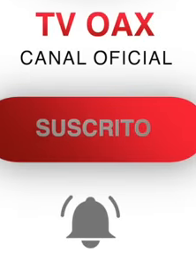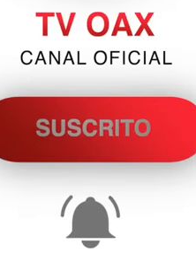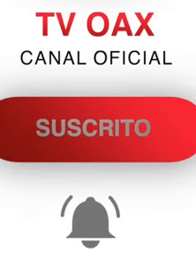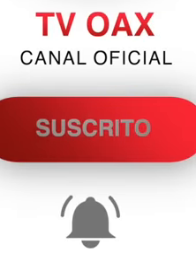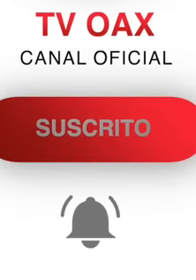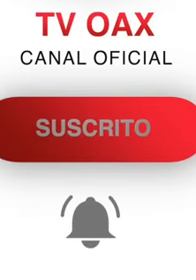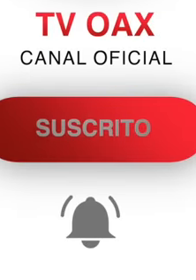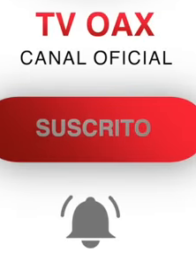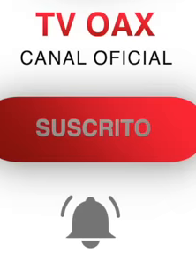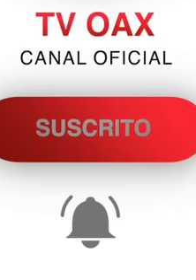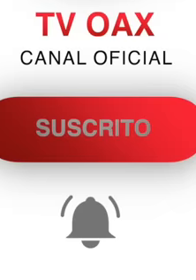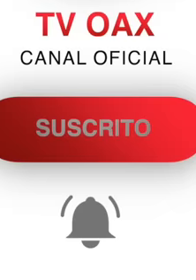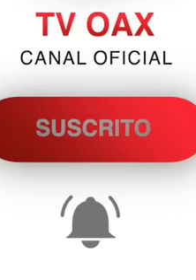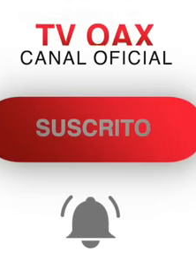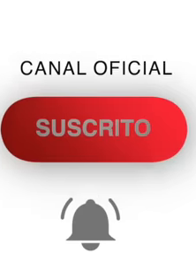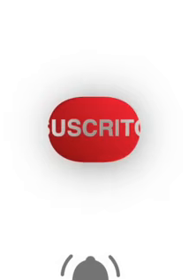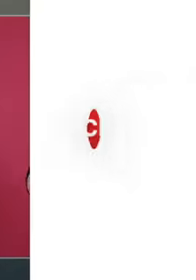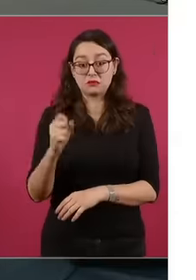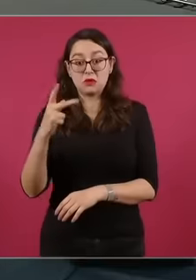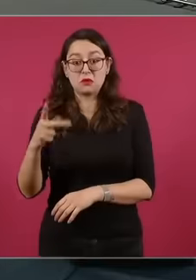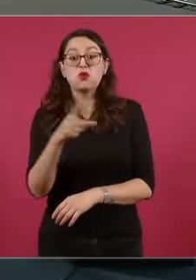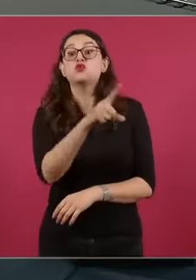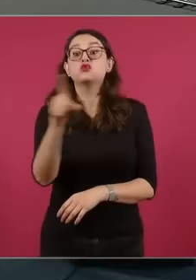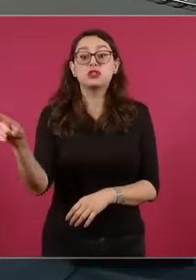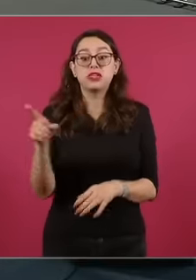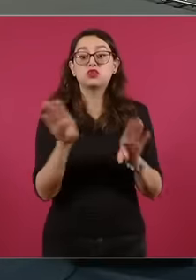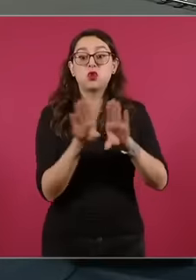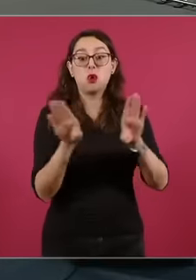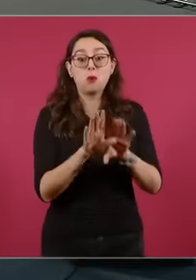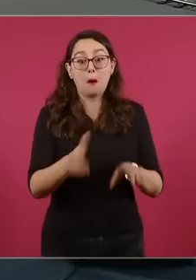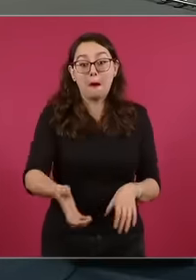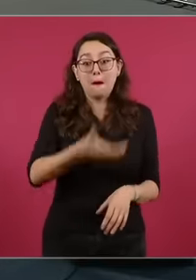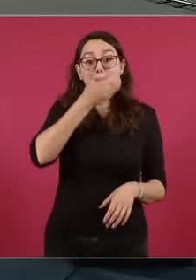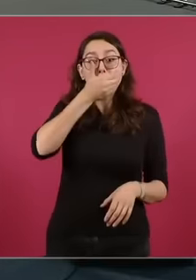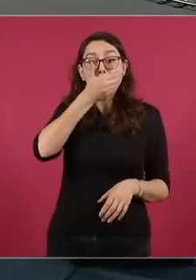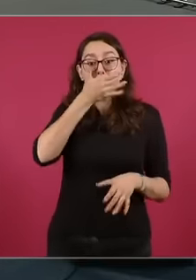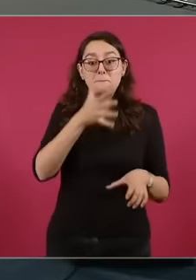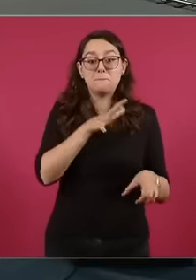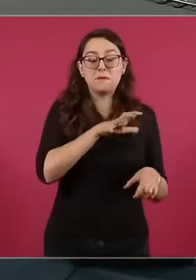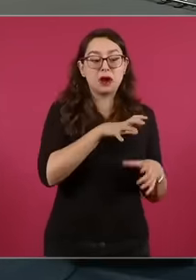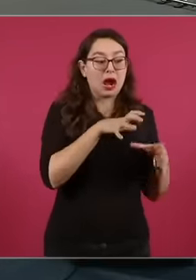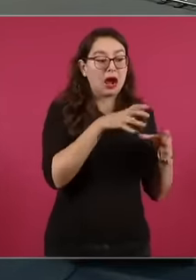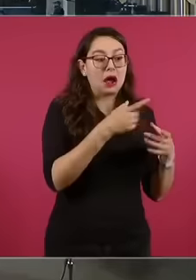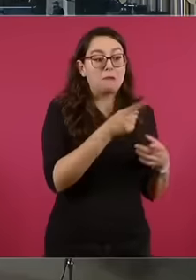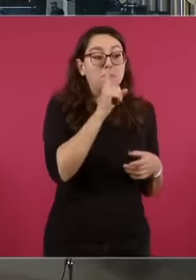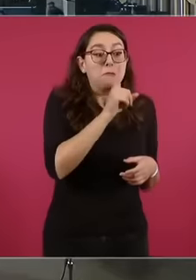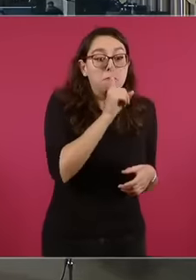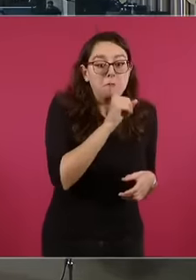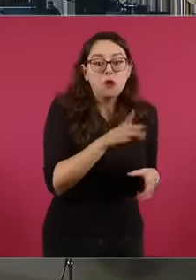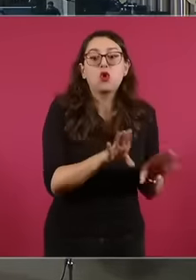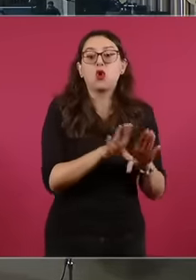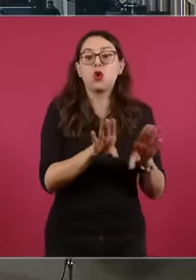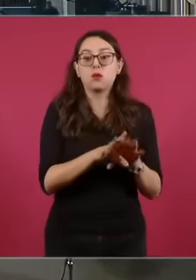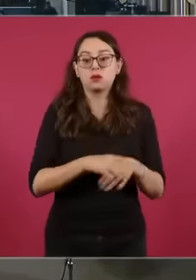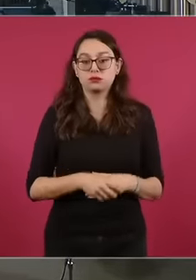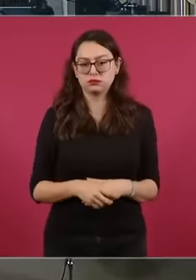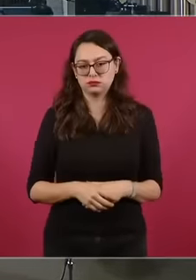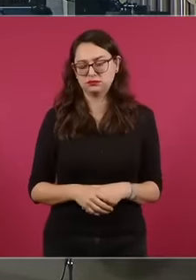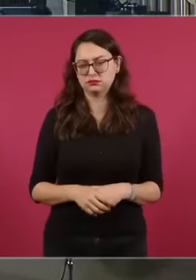la candidata? Eso sí, lo desconozco. Bueno, usted tampoco sabe,